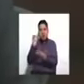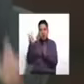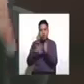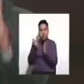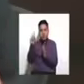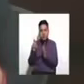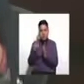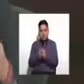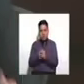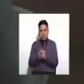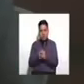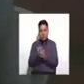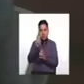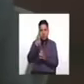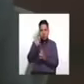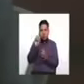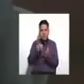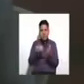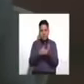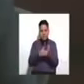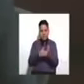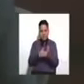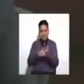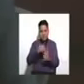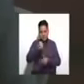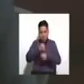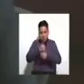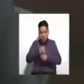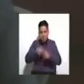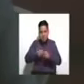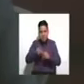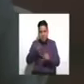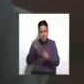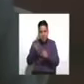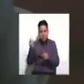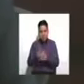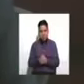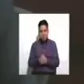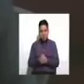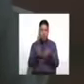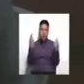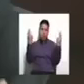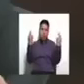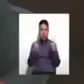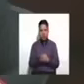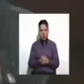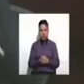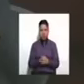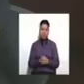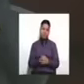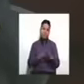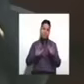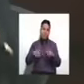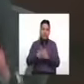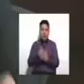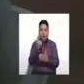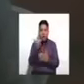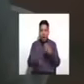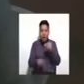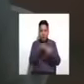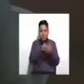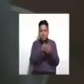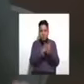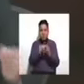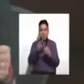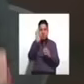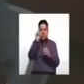del 2016 130 mil empleos en la industria. No puede regocijarse. Tampoco cuando ve el déficit fiscal de